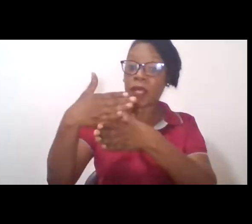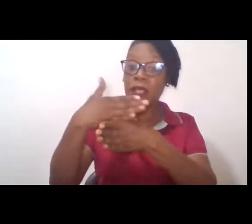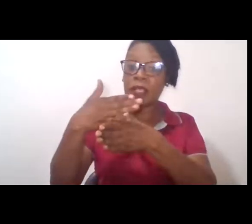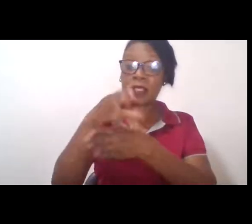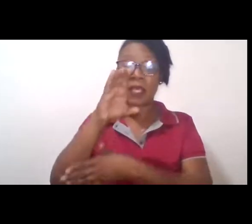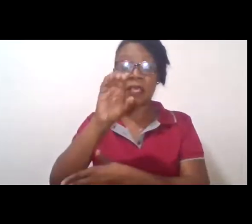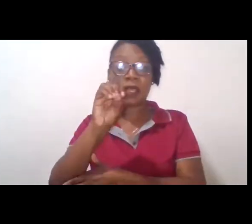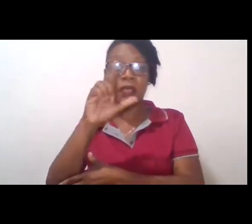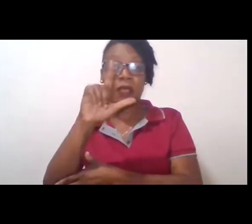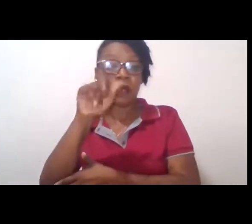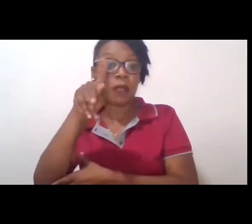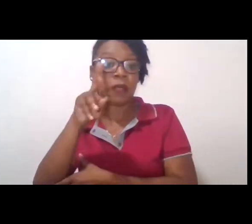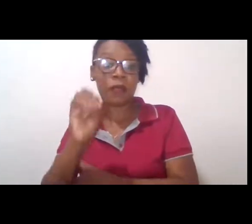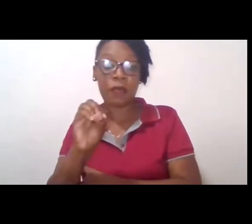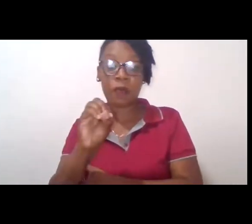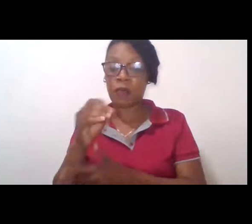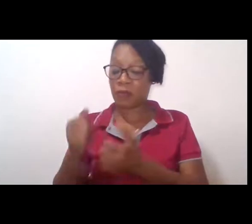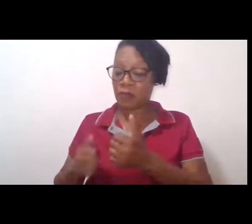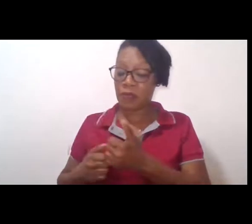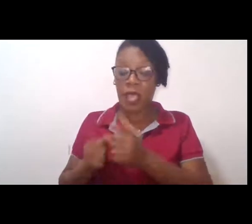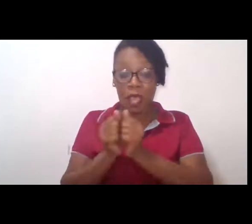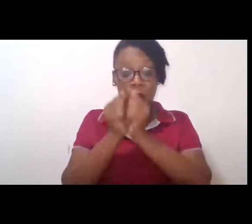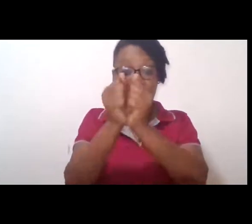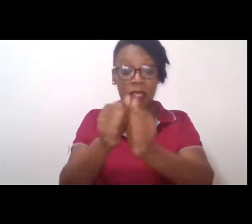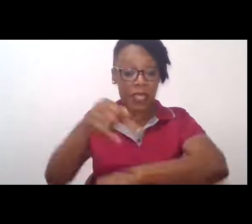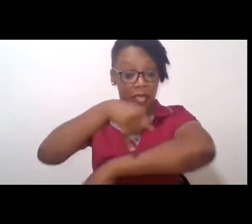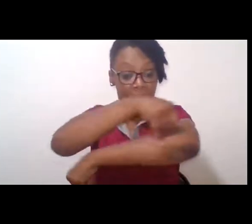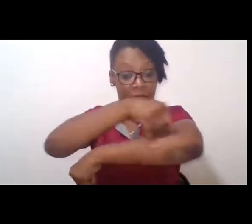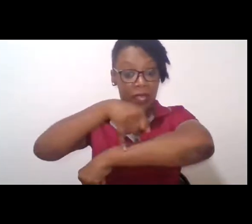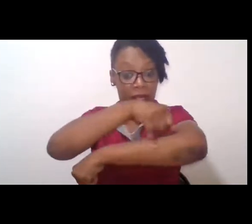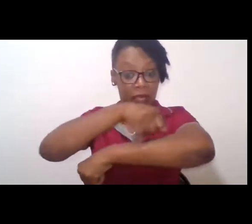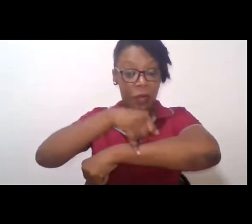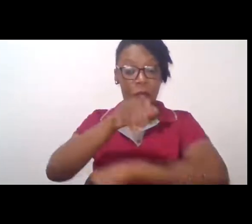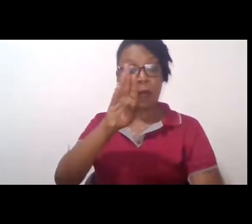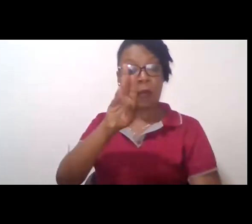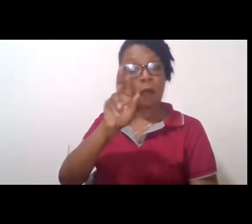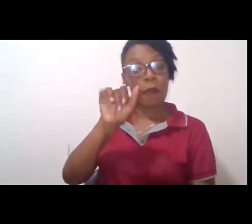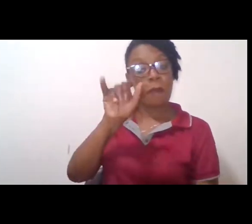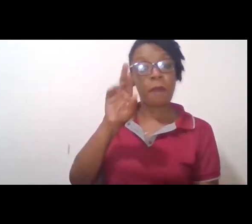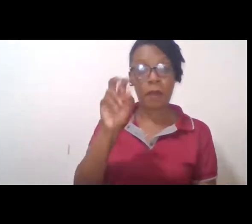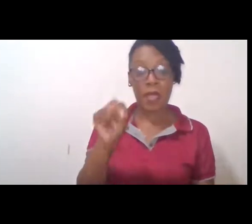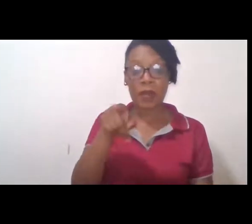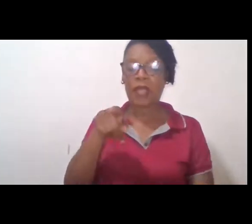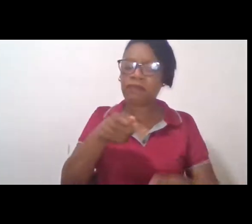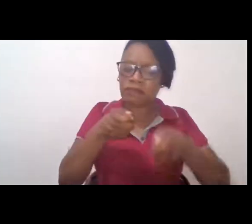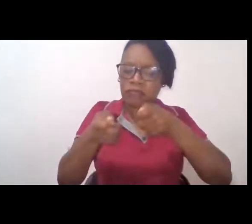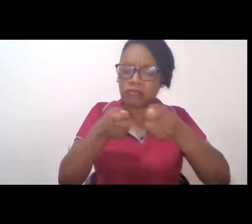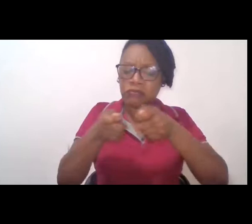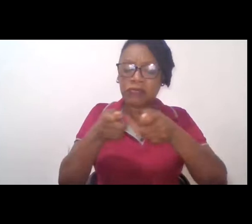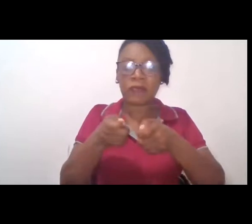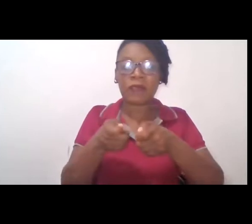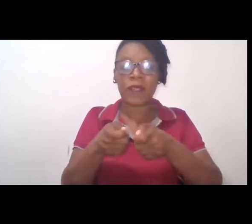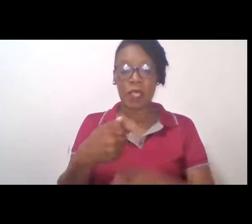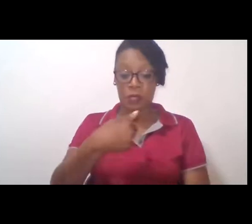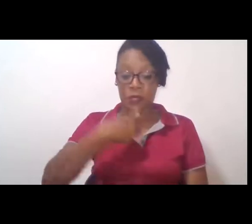les acompaña el ingeniero Byron Varela en el control maestro o también lo que llaman el host y mi persona. Yo soy